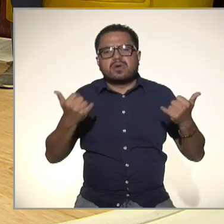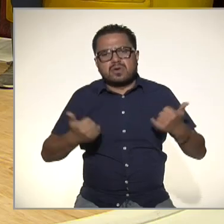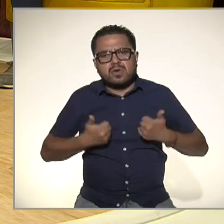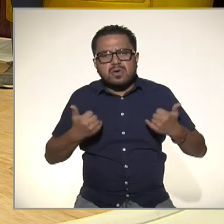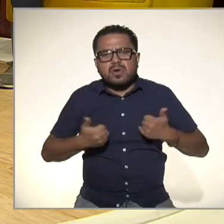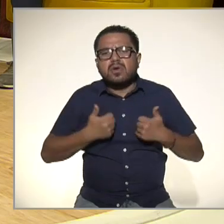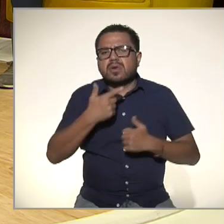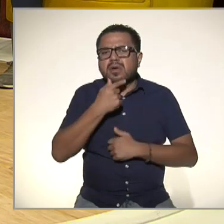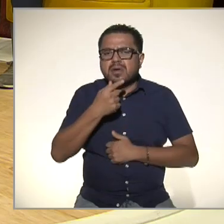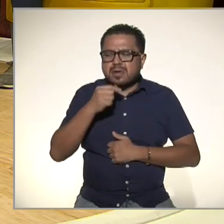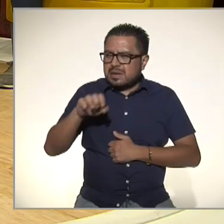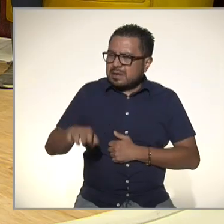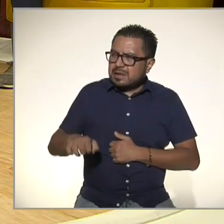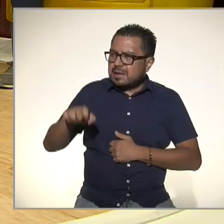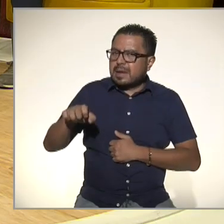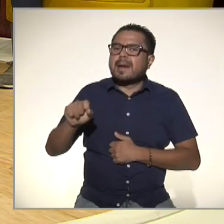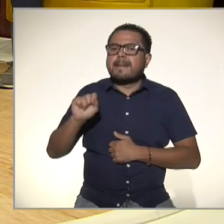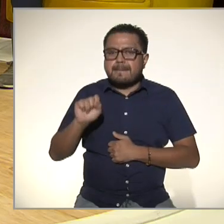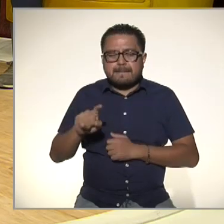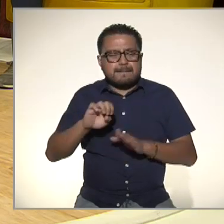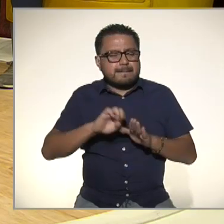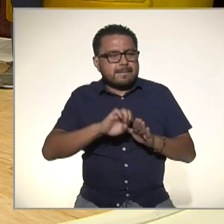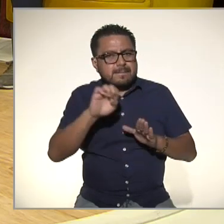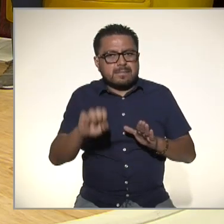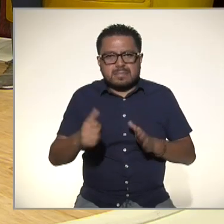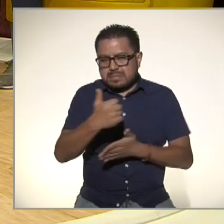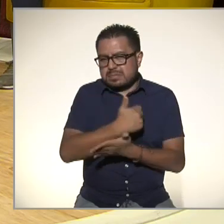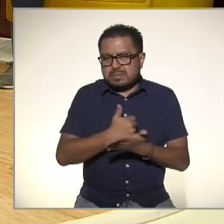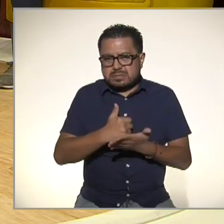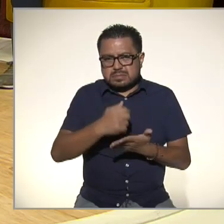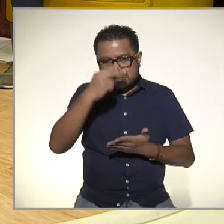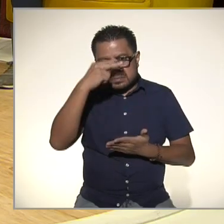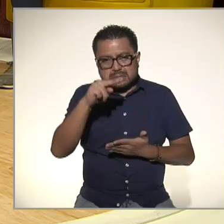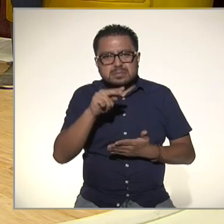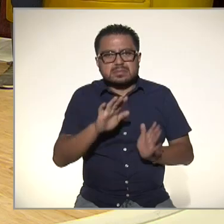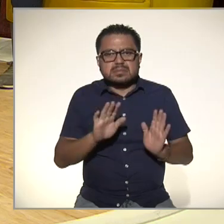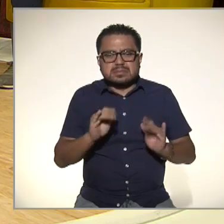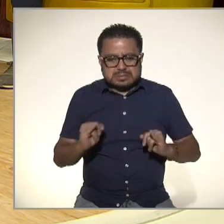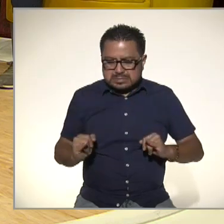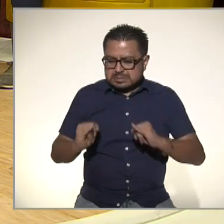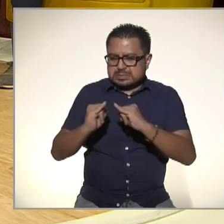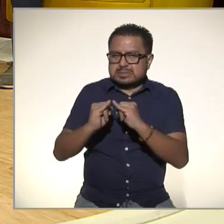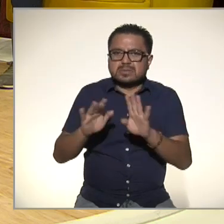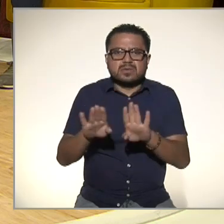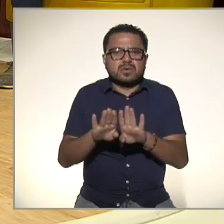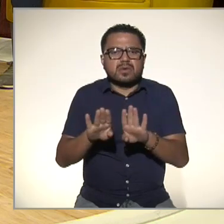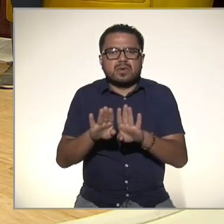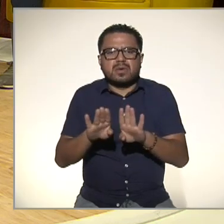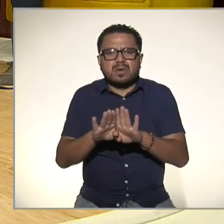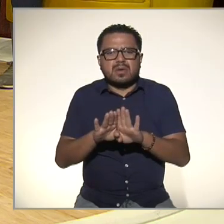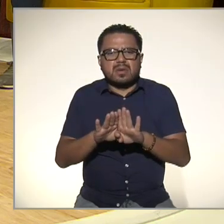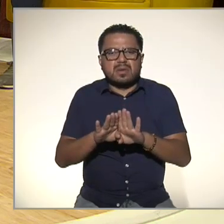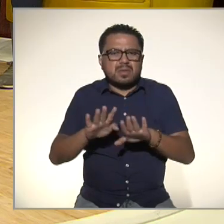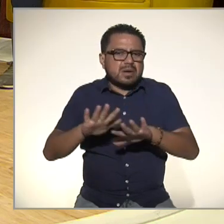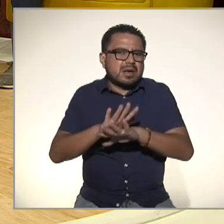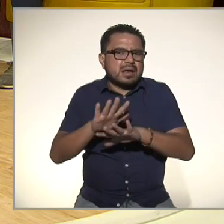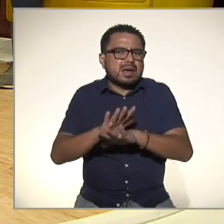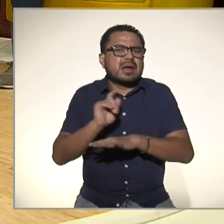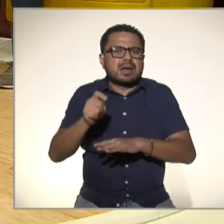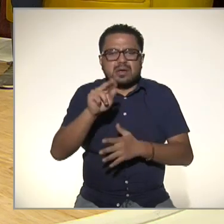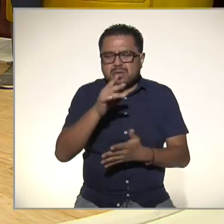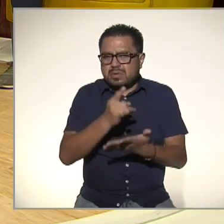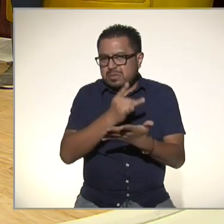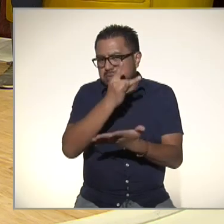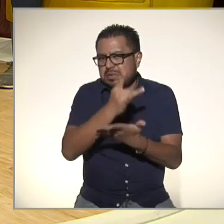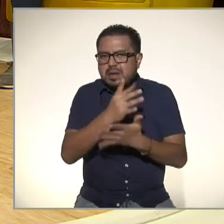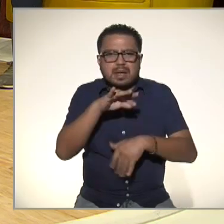y hombres adultos. Pero también, por ejemplo, en la Ciudad de México, en instituciones como Inspira Cambio, que no solamente